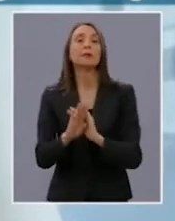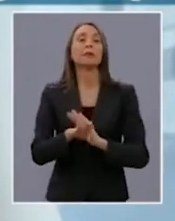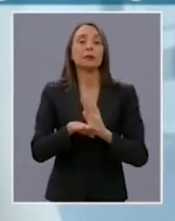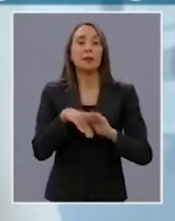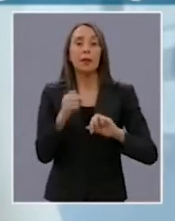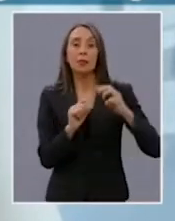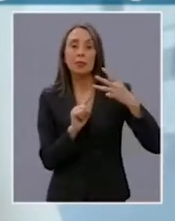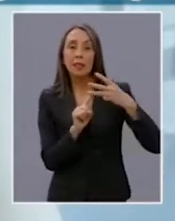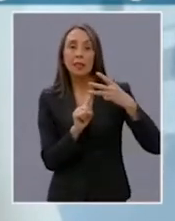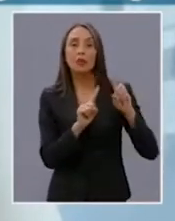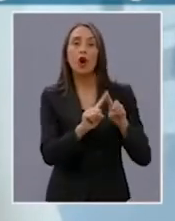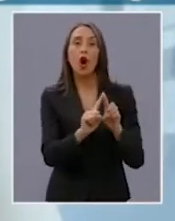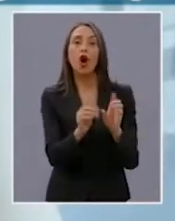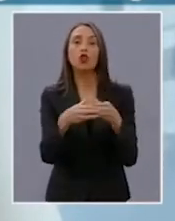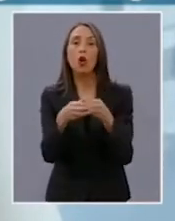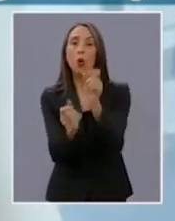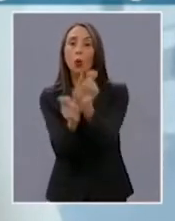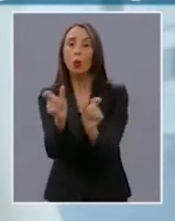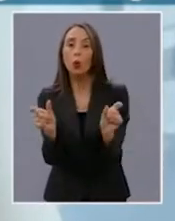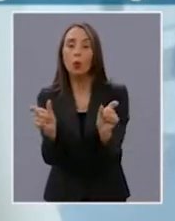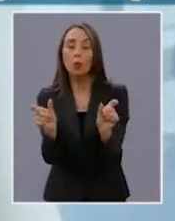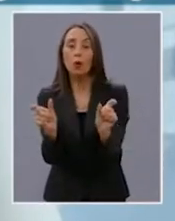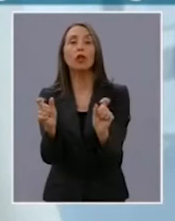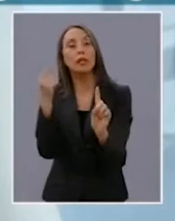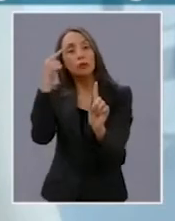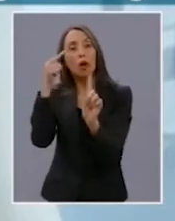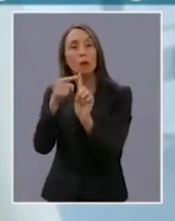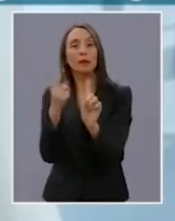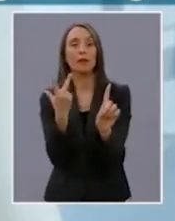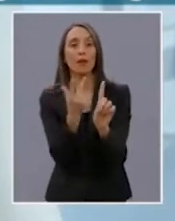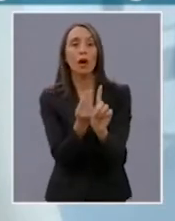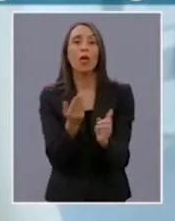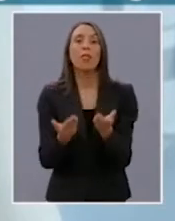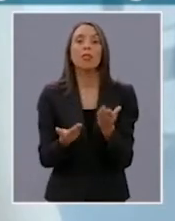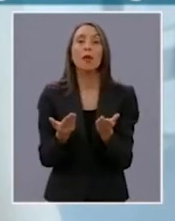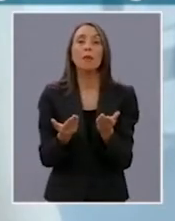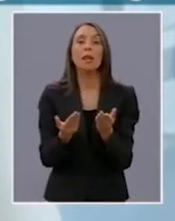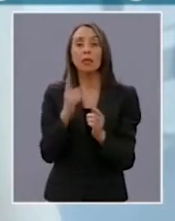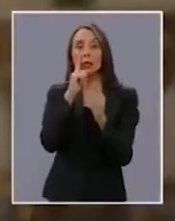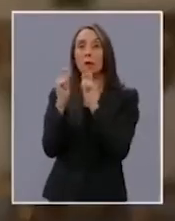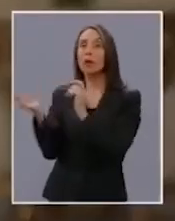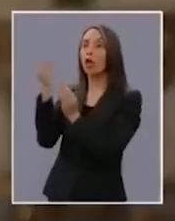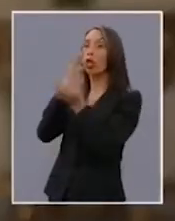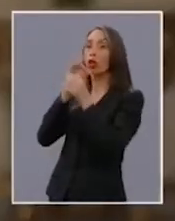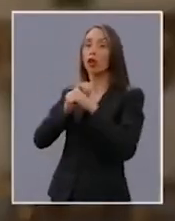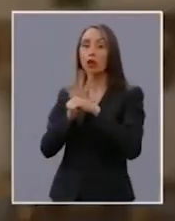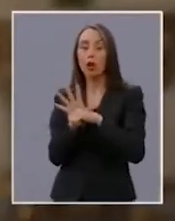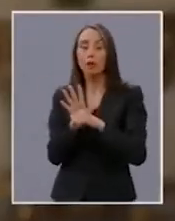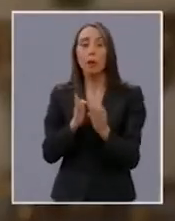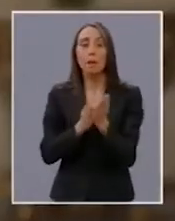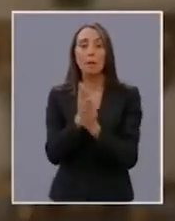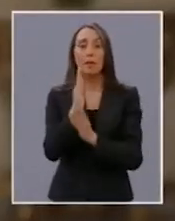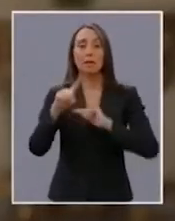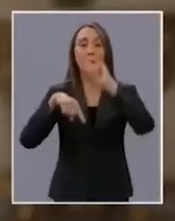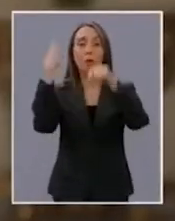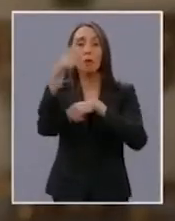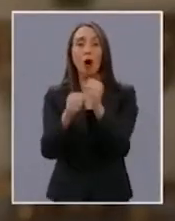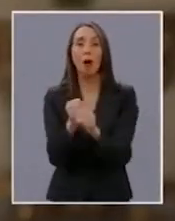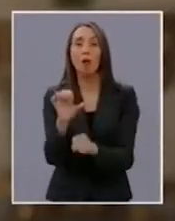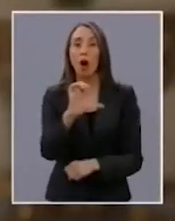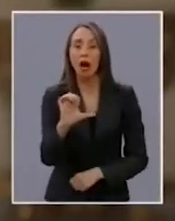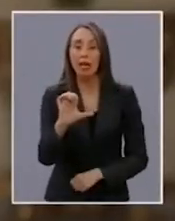luego, los demás grupos de la población objetivo, según su grado de riesgo. A partir de enero,